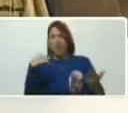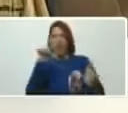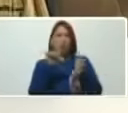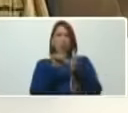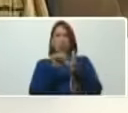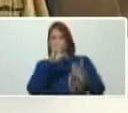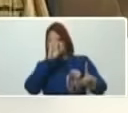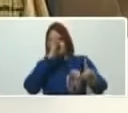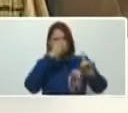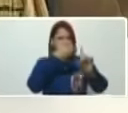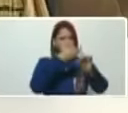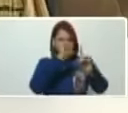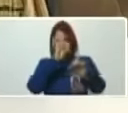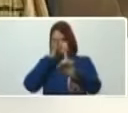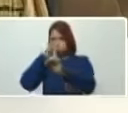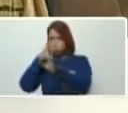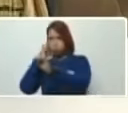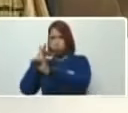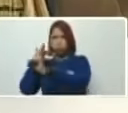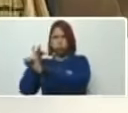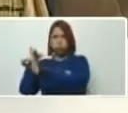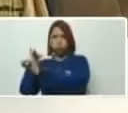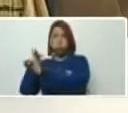dónde hay que resolver.